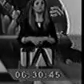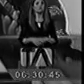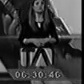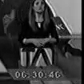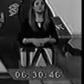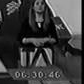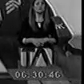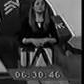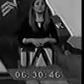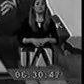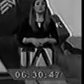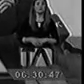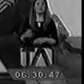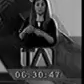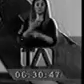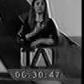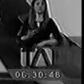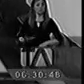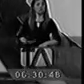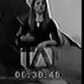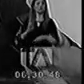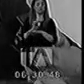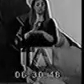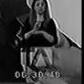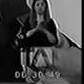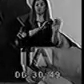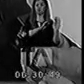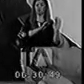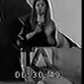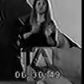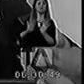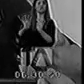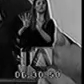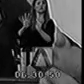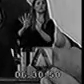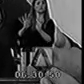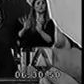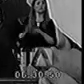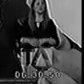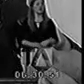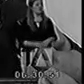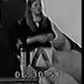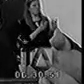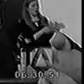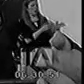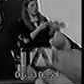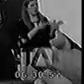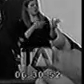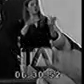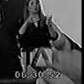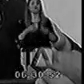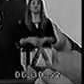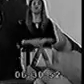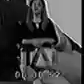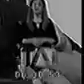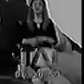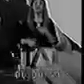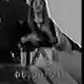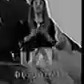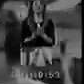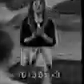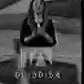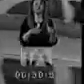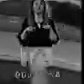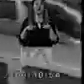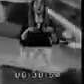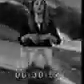conoce? De la República. Naturalmente, llegamos allá y fuimos recibidos con disparos de todos, de todas